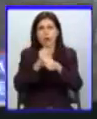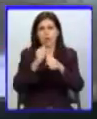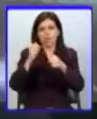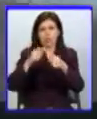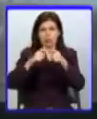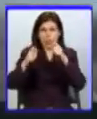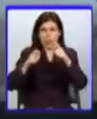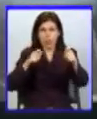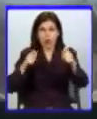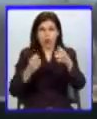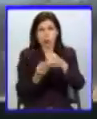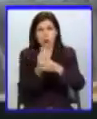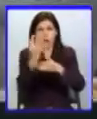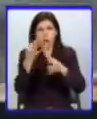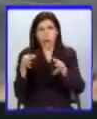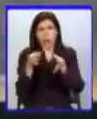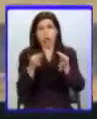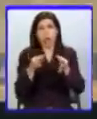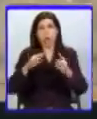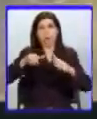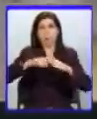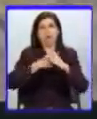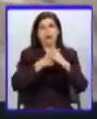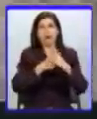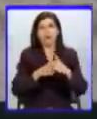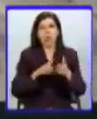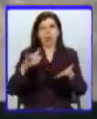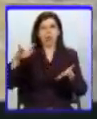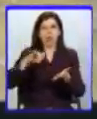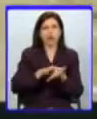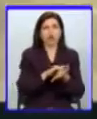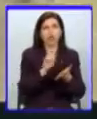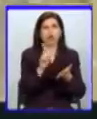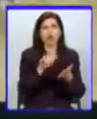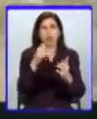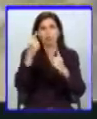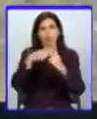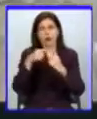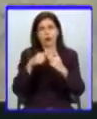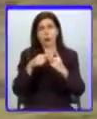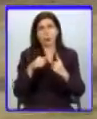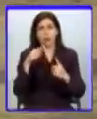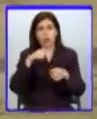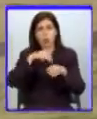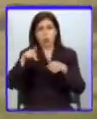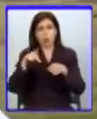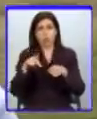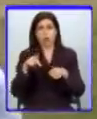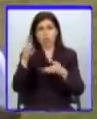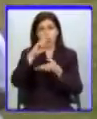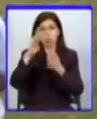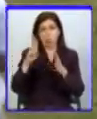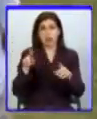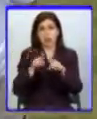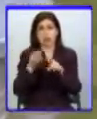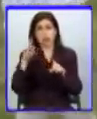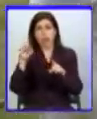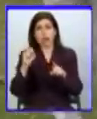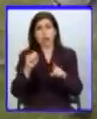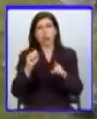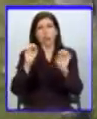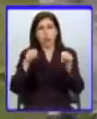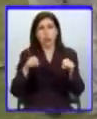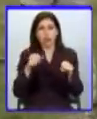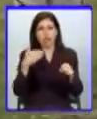estaría saliendo y aterrizando desde huapi les los profesionales de la usr la nasa esperan tener datos más exactos de los gases en el turrialba